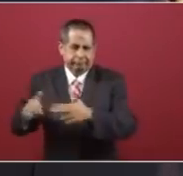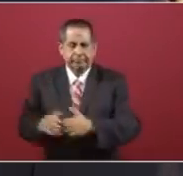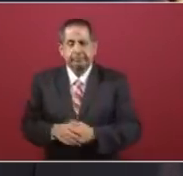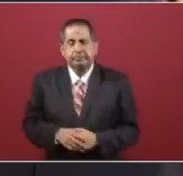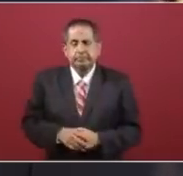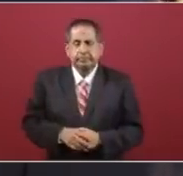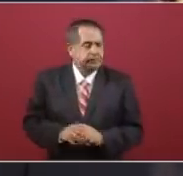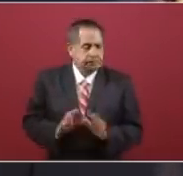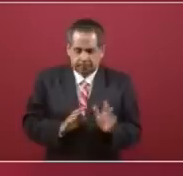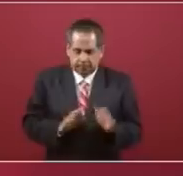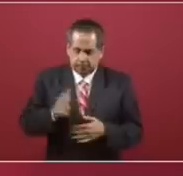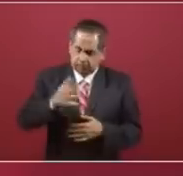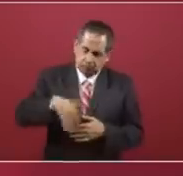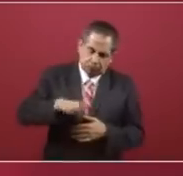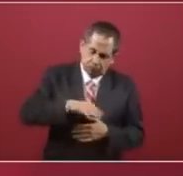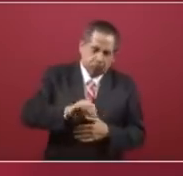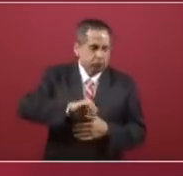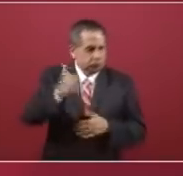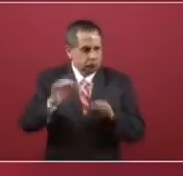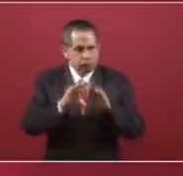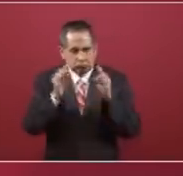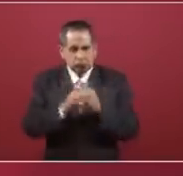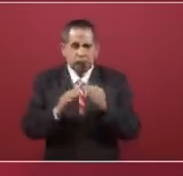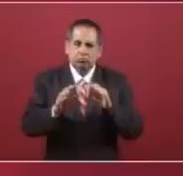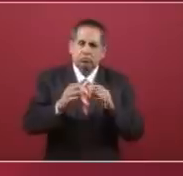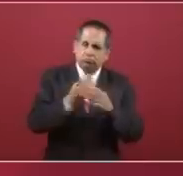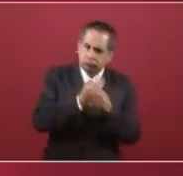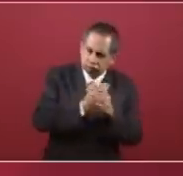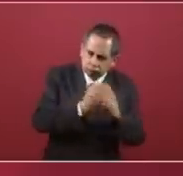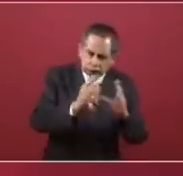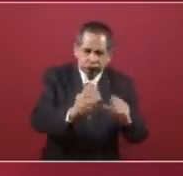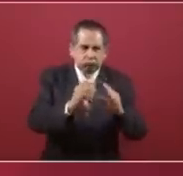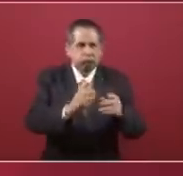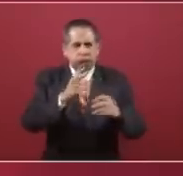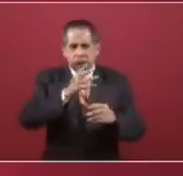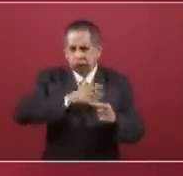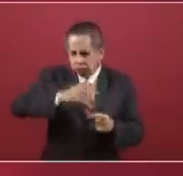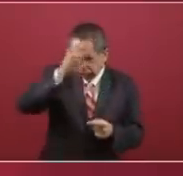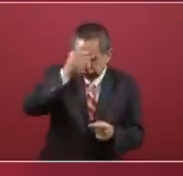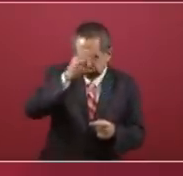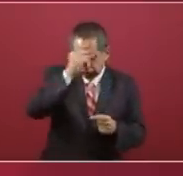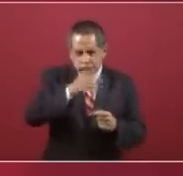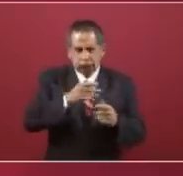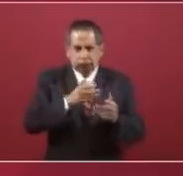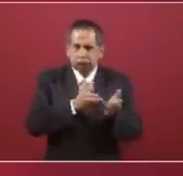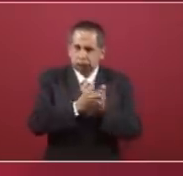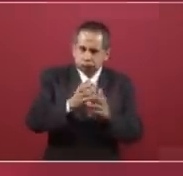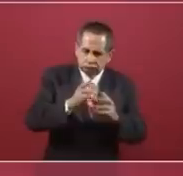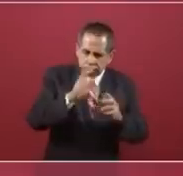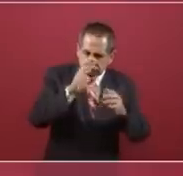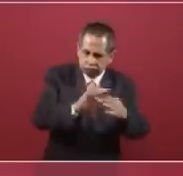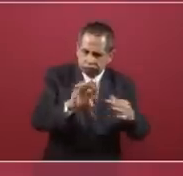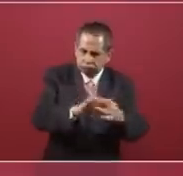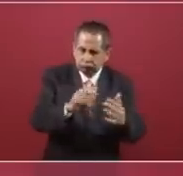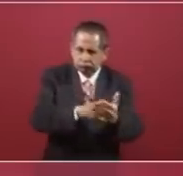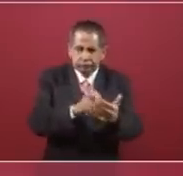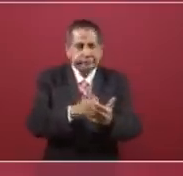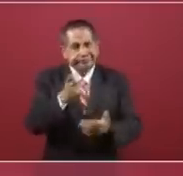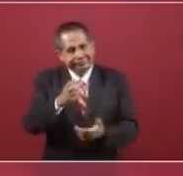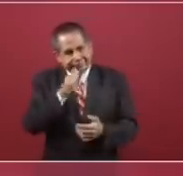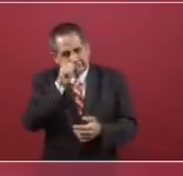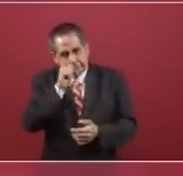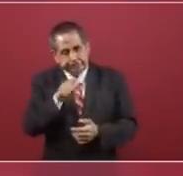hay que buscar la manera de actualización, de capacitación, de formación y esto